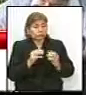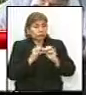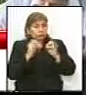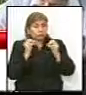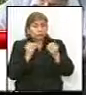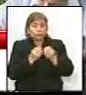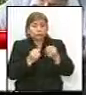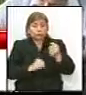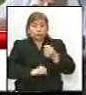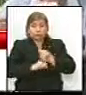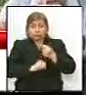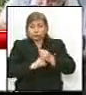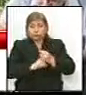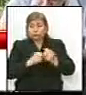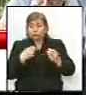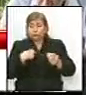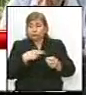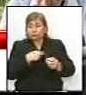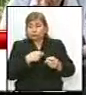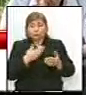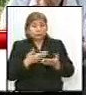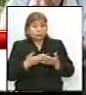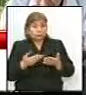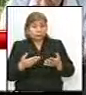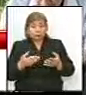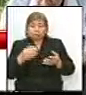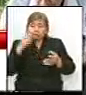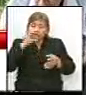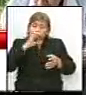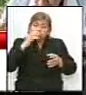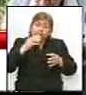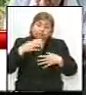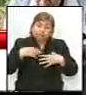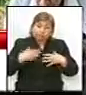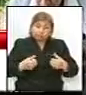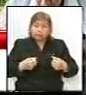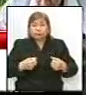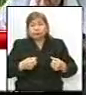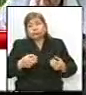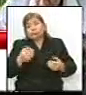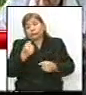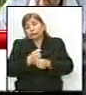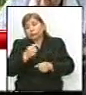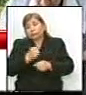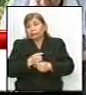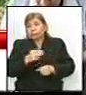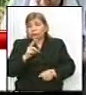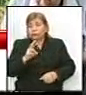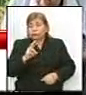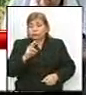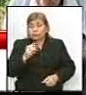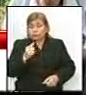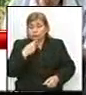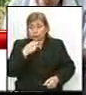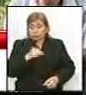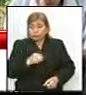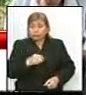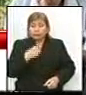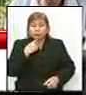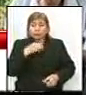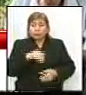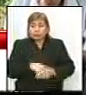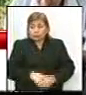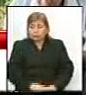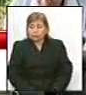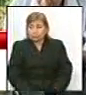del fortalecimiento de nuestras cooperativas, buscar un registro sanitario, trabajar la marca BRAE, que estamos en ese